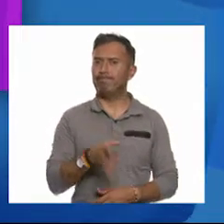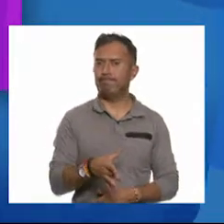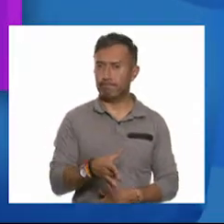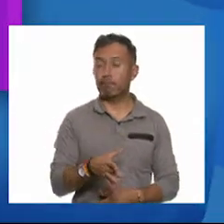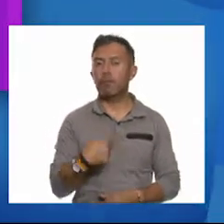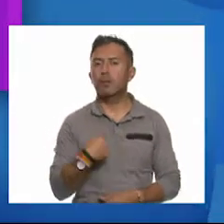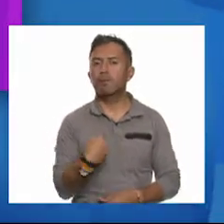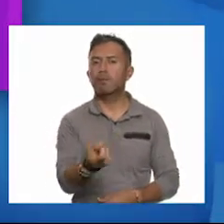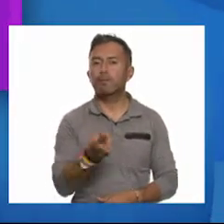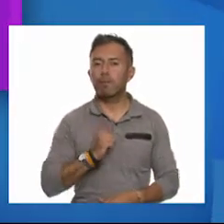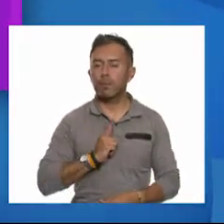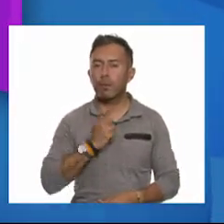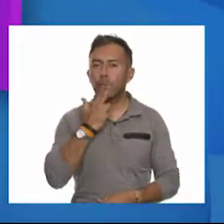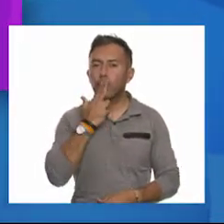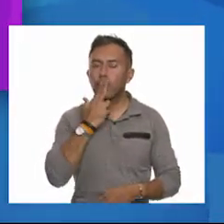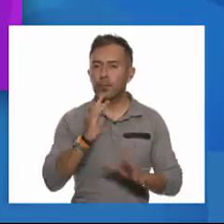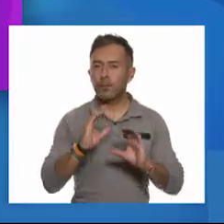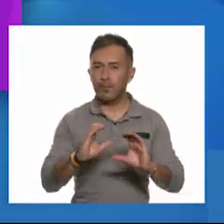los unos a los otros.